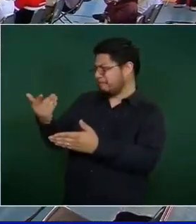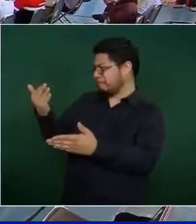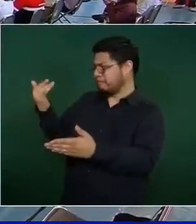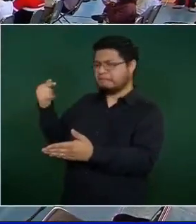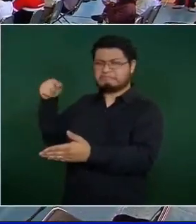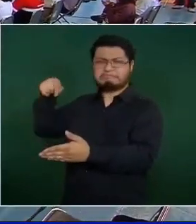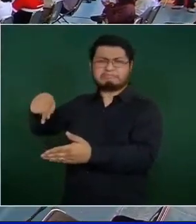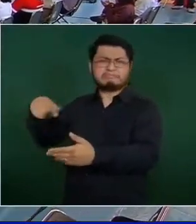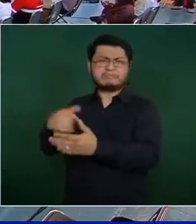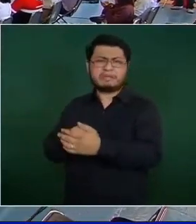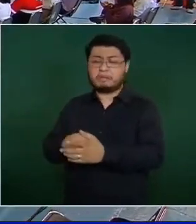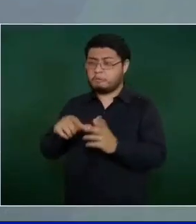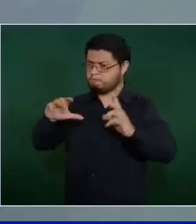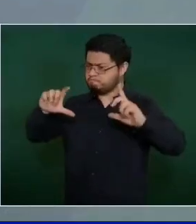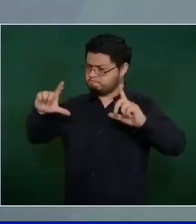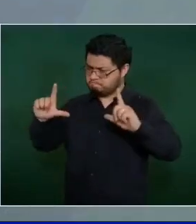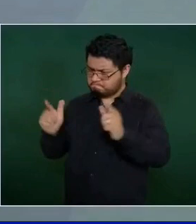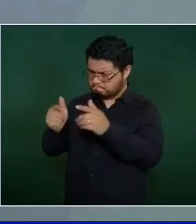apergollados.